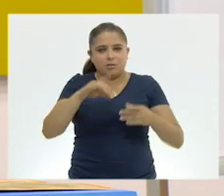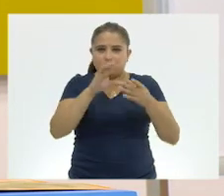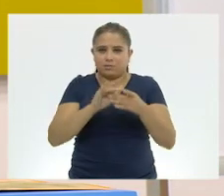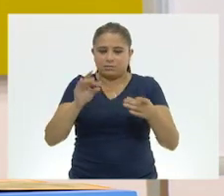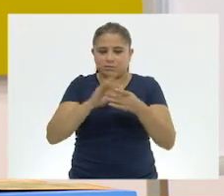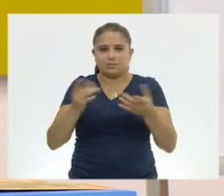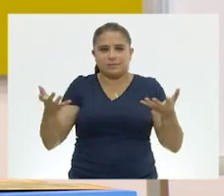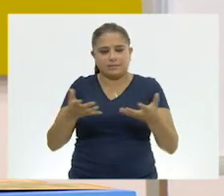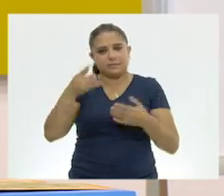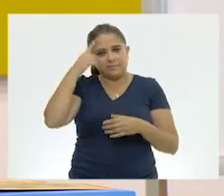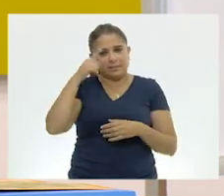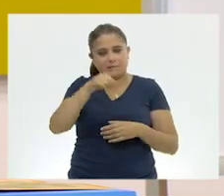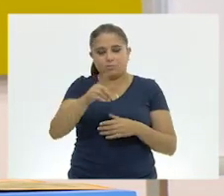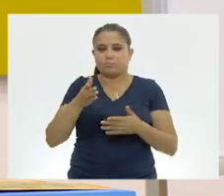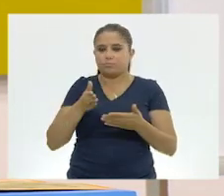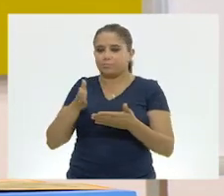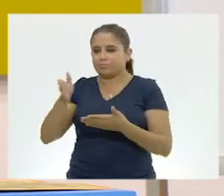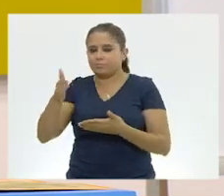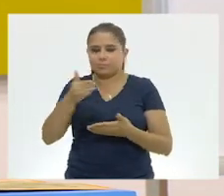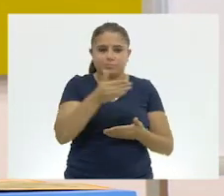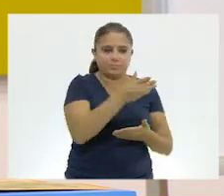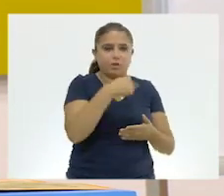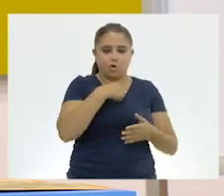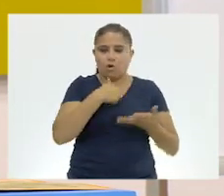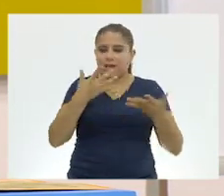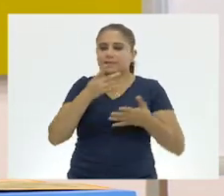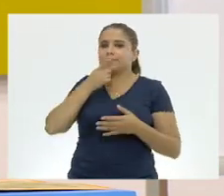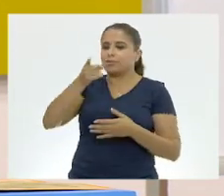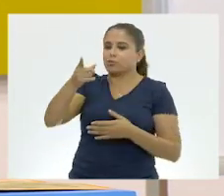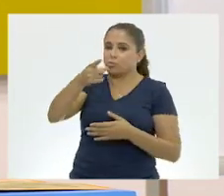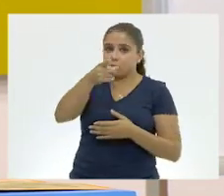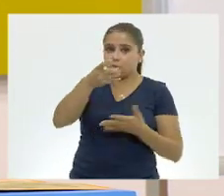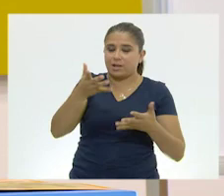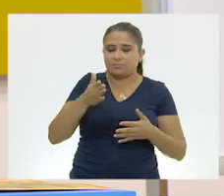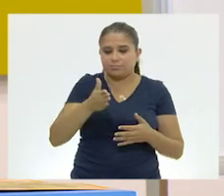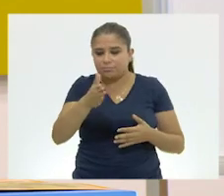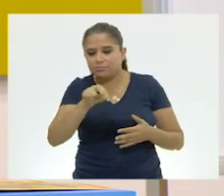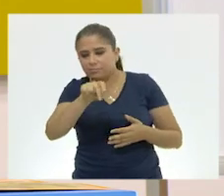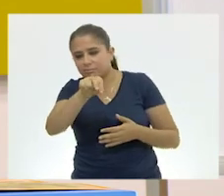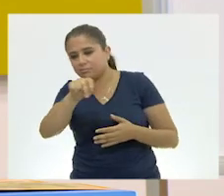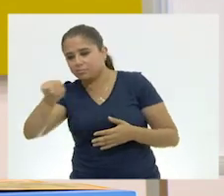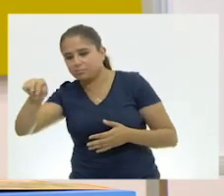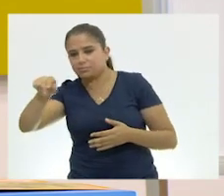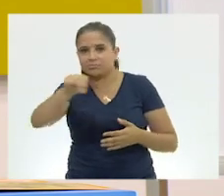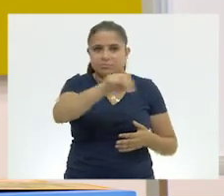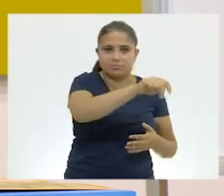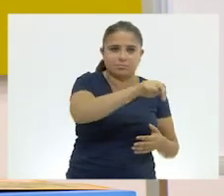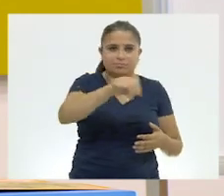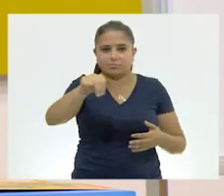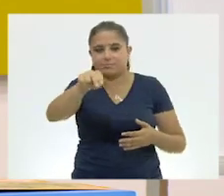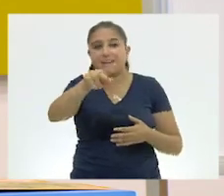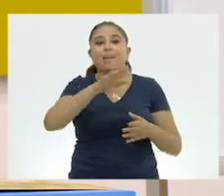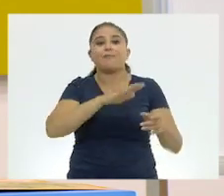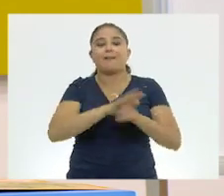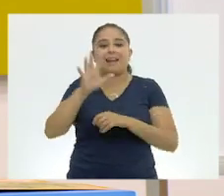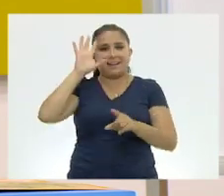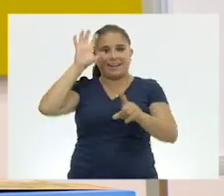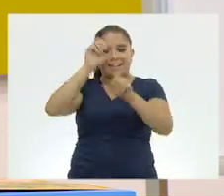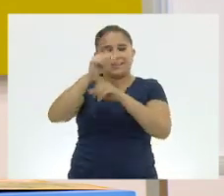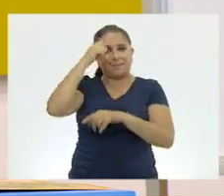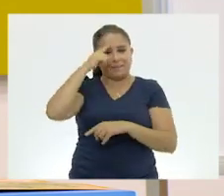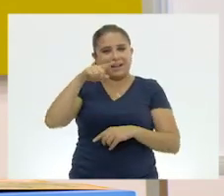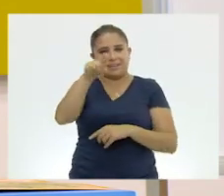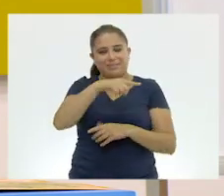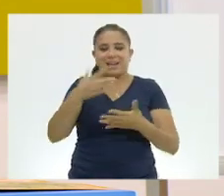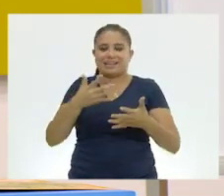instrucción para que vayan en la dirección que les pida. Y ahí les leeré el reto que tienen que realizar para ir